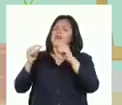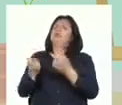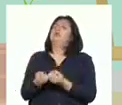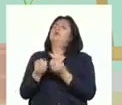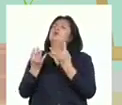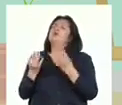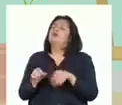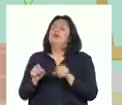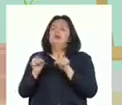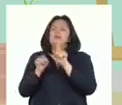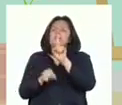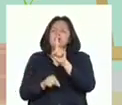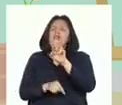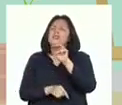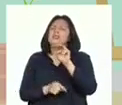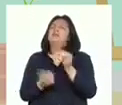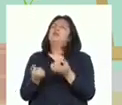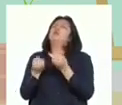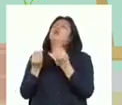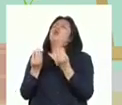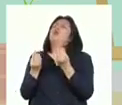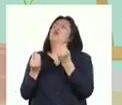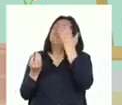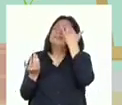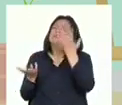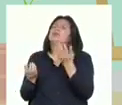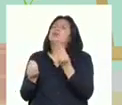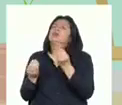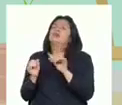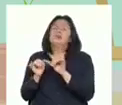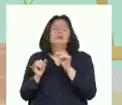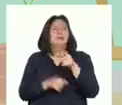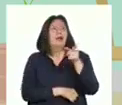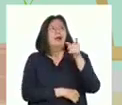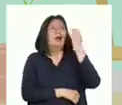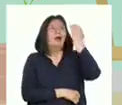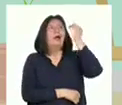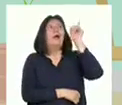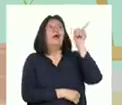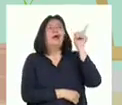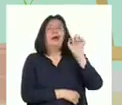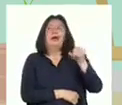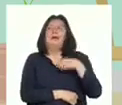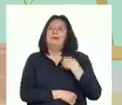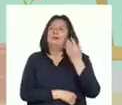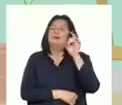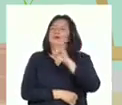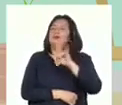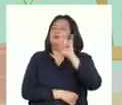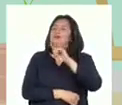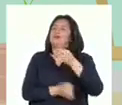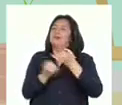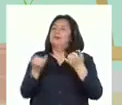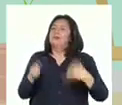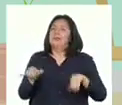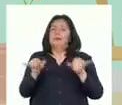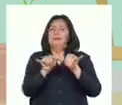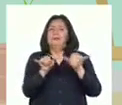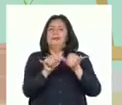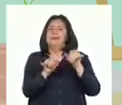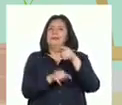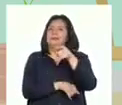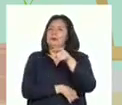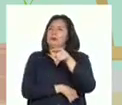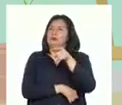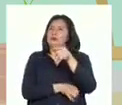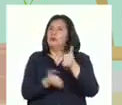miden exactamente 1 centímetro? Daniel tiene una idea. Podemos utilizar instrumentos de medición.